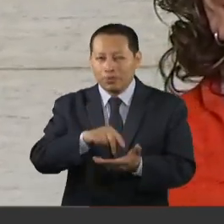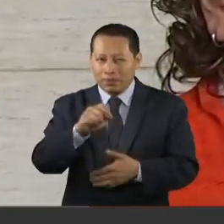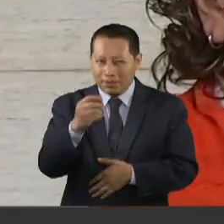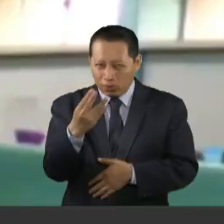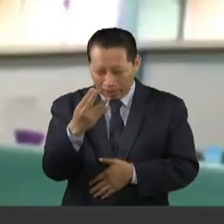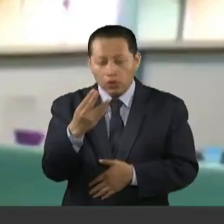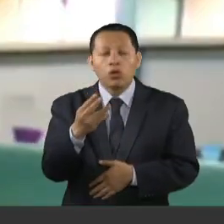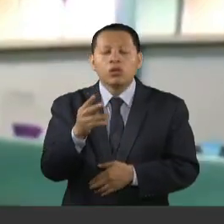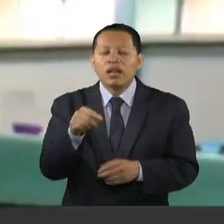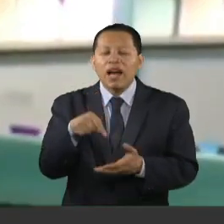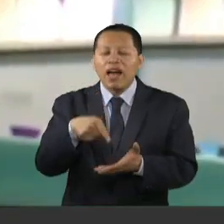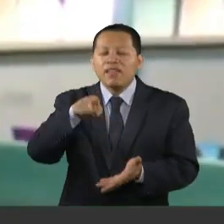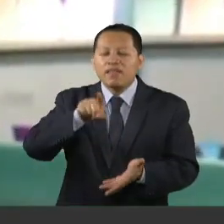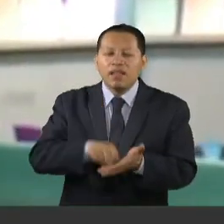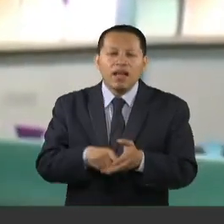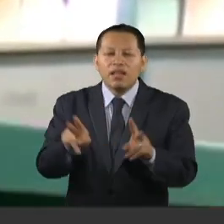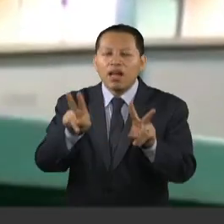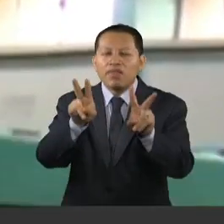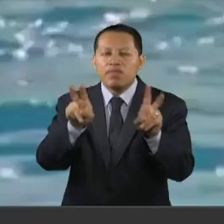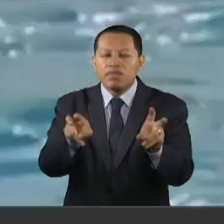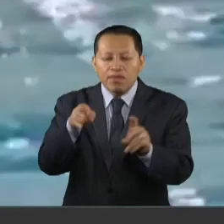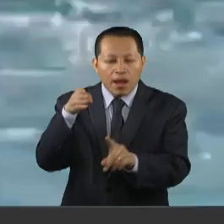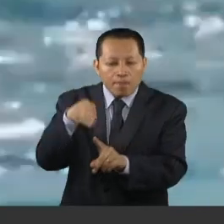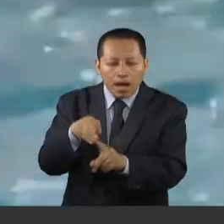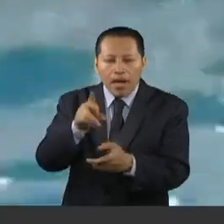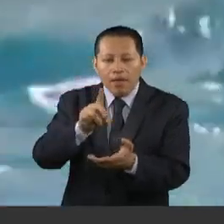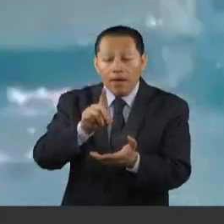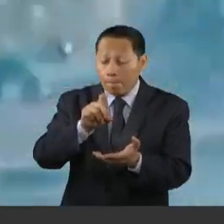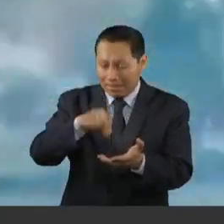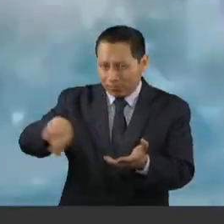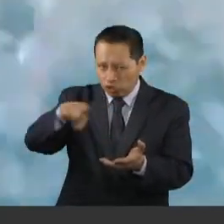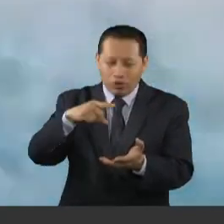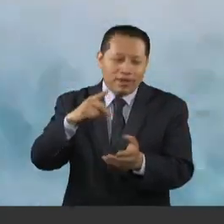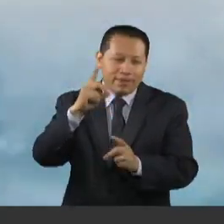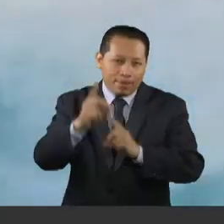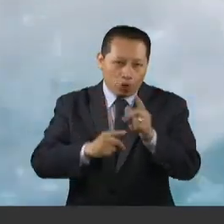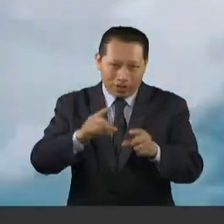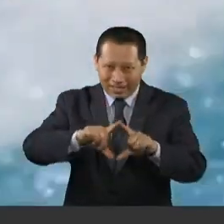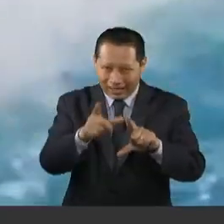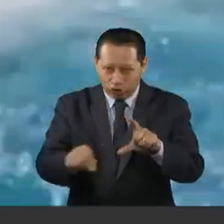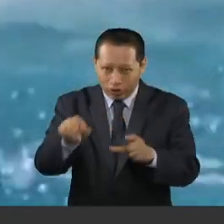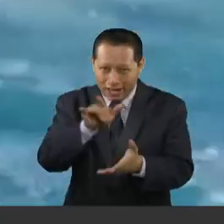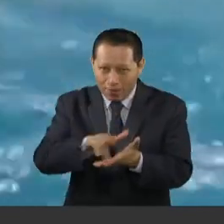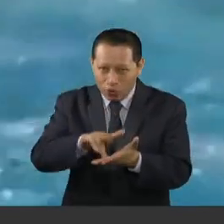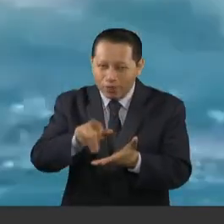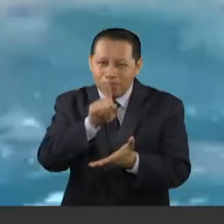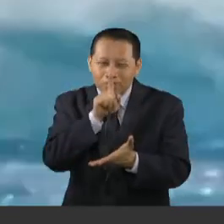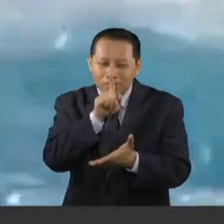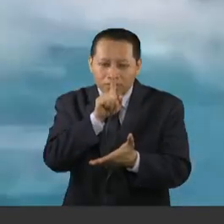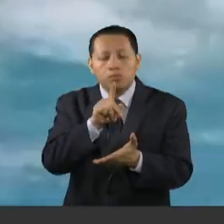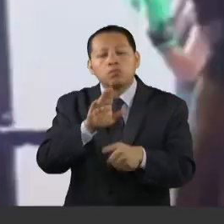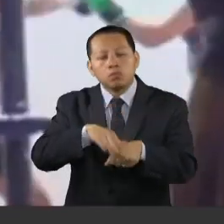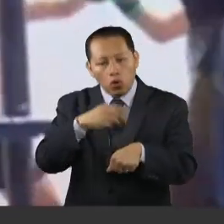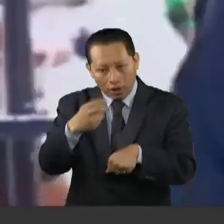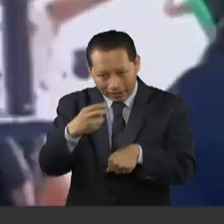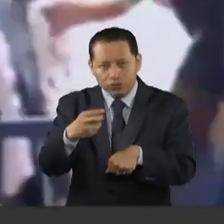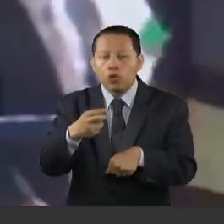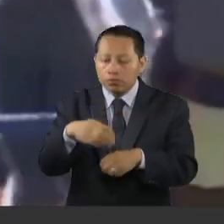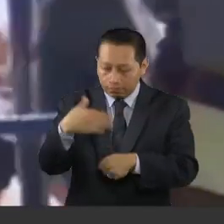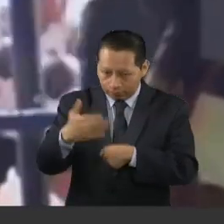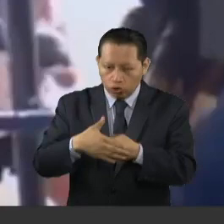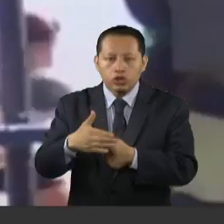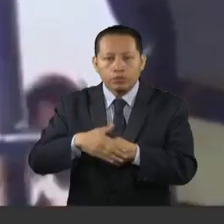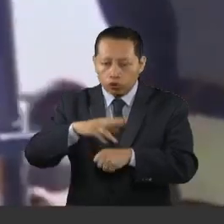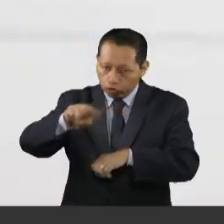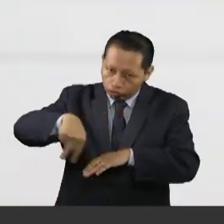no contemple los recursos necesarios para apoyar el deporte nacional por lo que dijo dará batalla en La Tribuna de San Lázaro